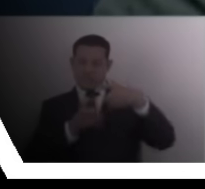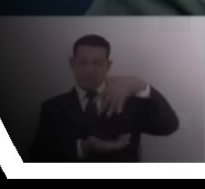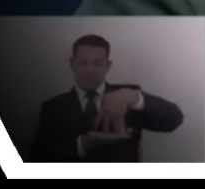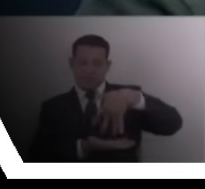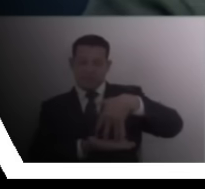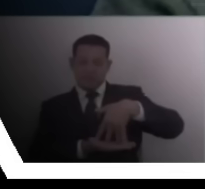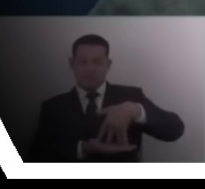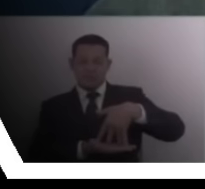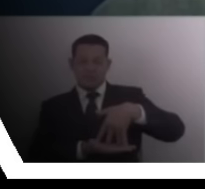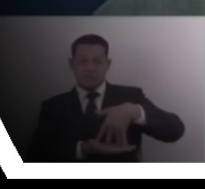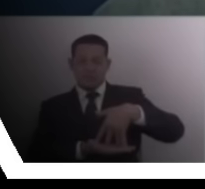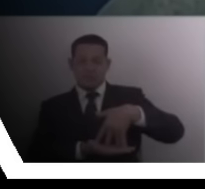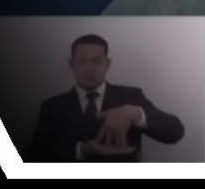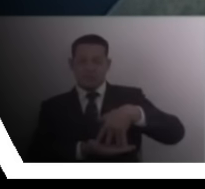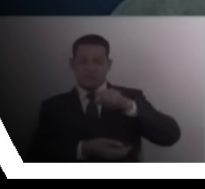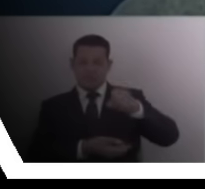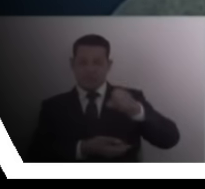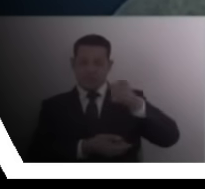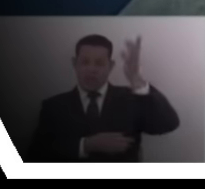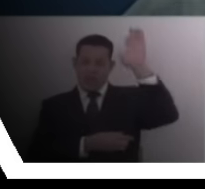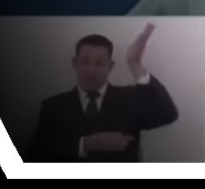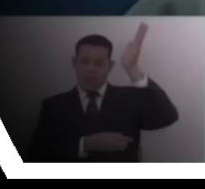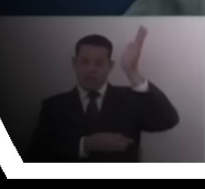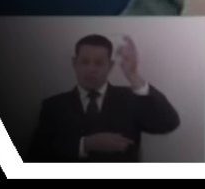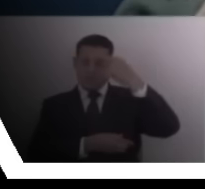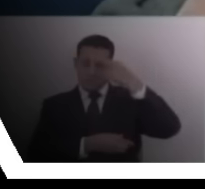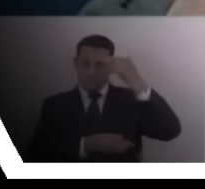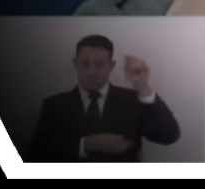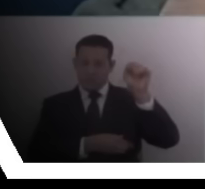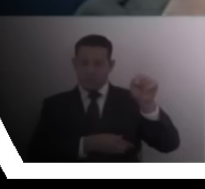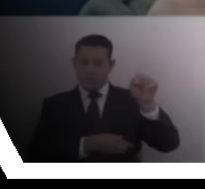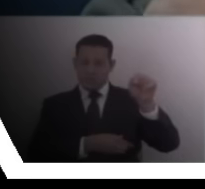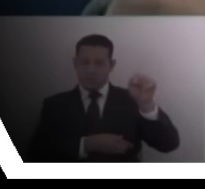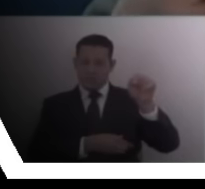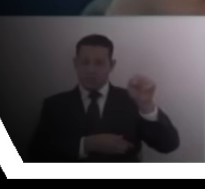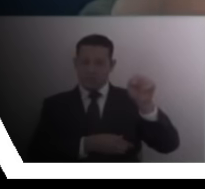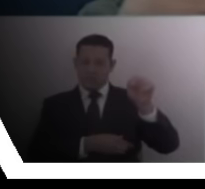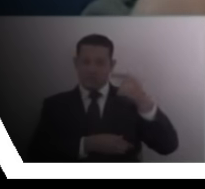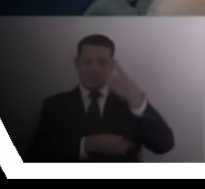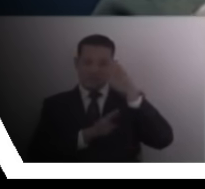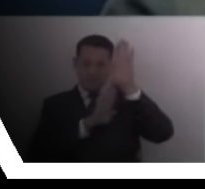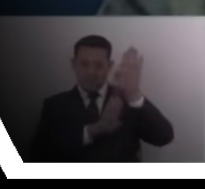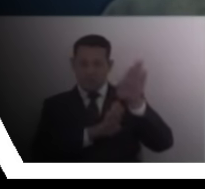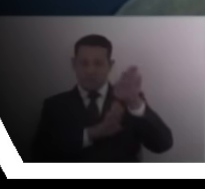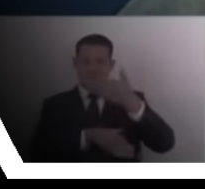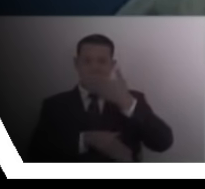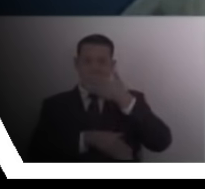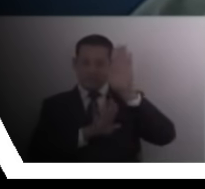pueblo, ese tipo de discursos, ese tipo de políticos son blasfemos, son demagogos.